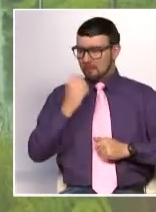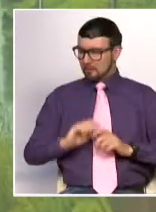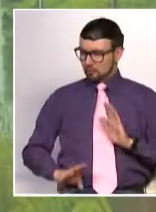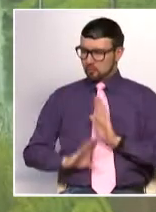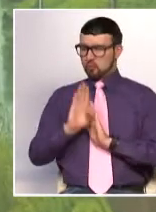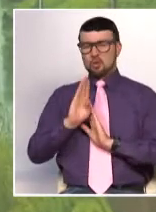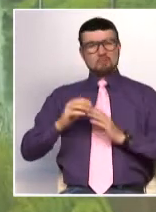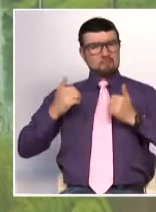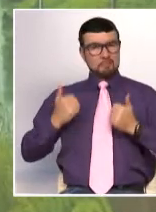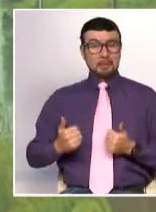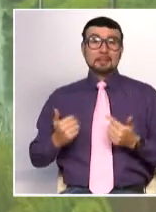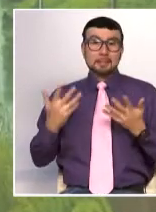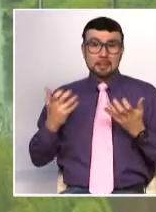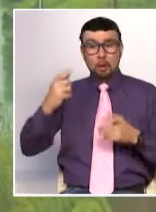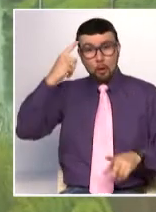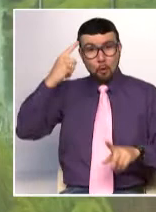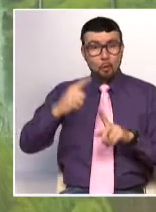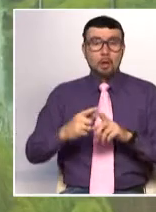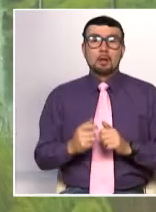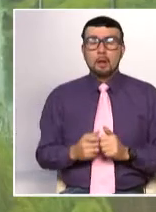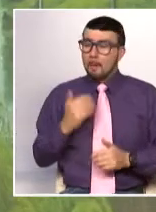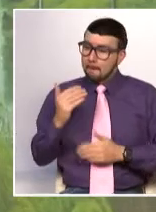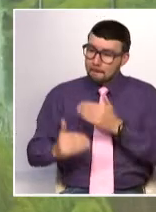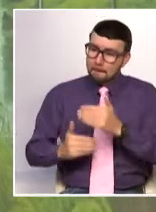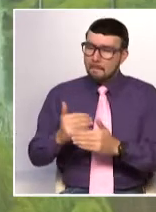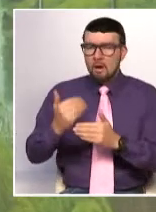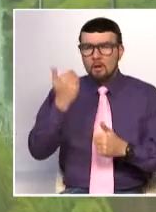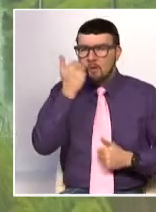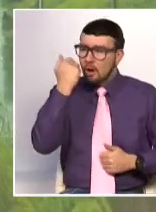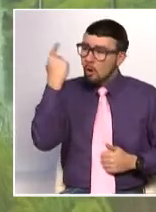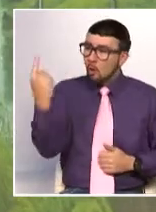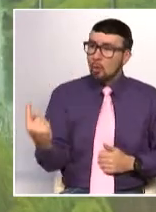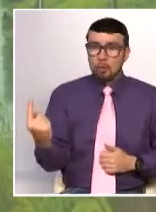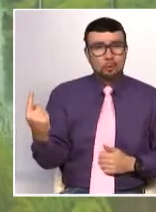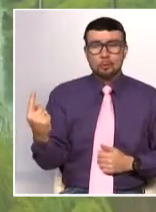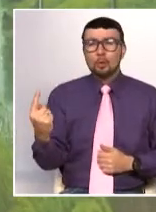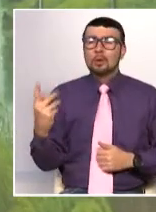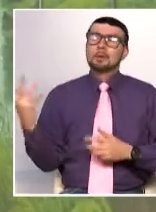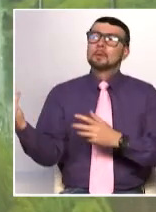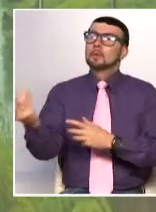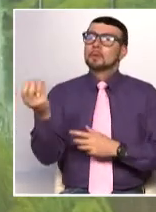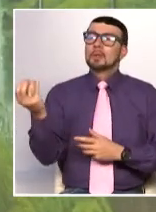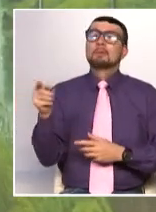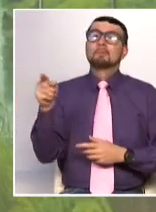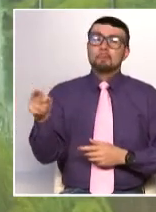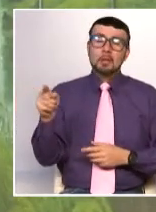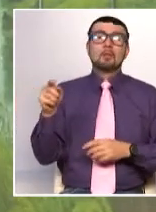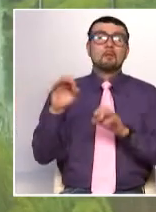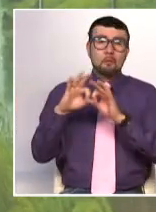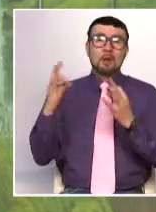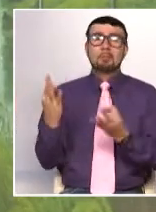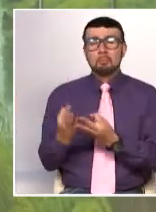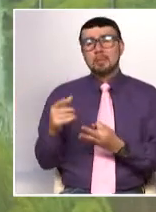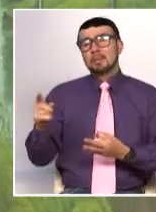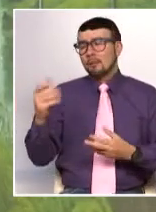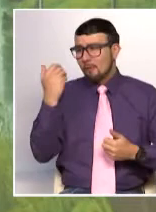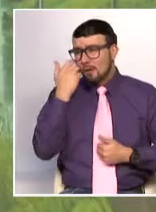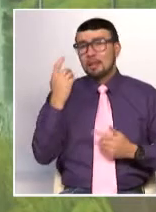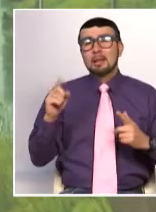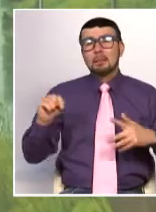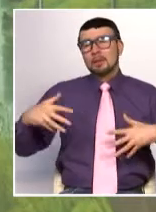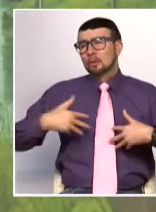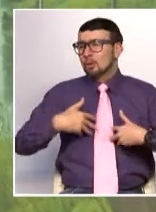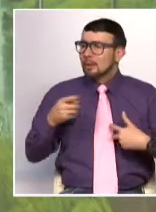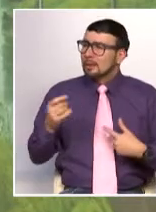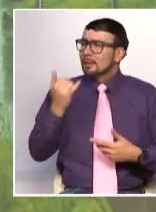porque es que el proceso de enfermedad no es de una persona es de un contexto familiar es de entender qué es lo que está